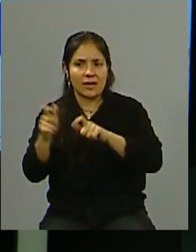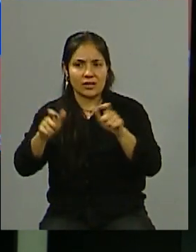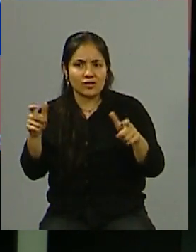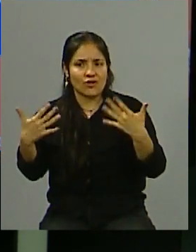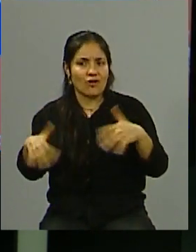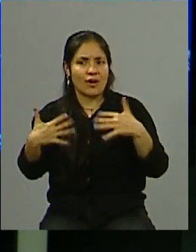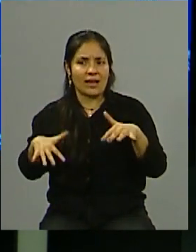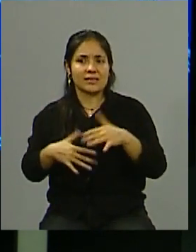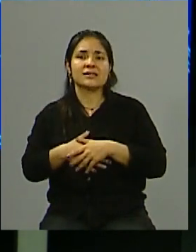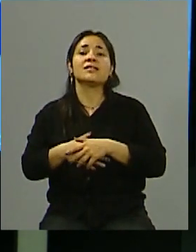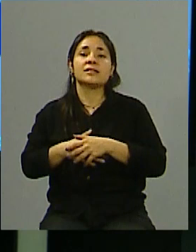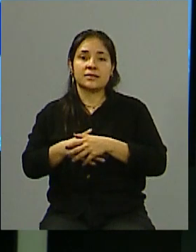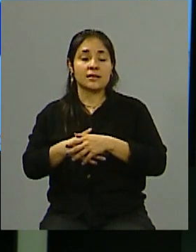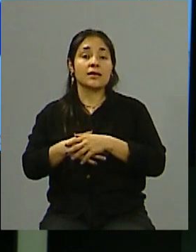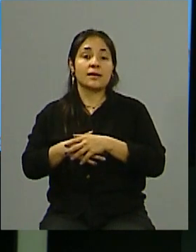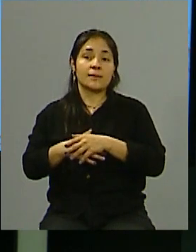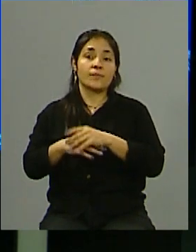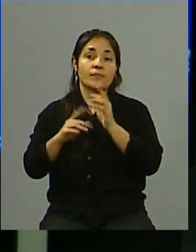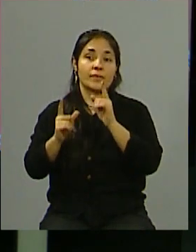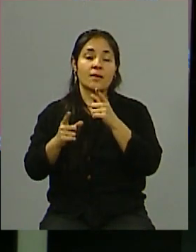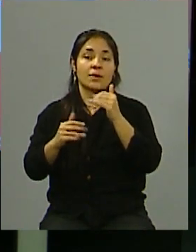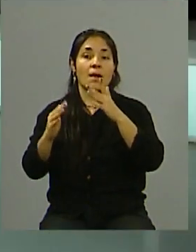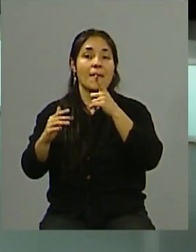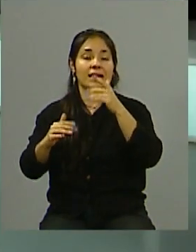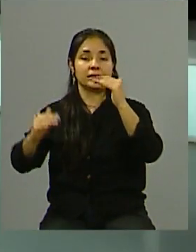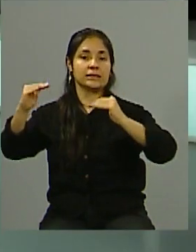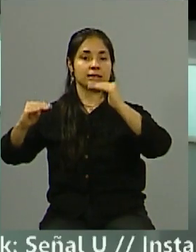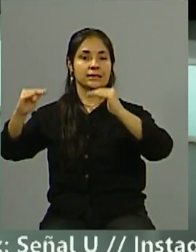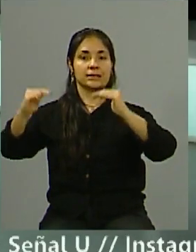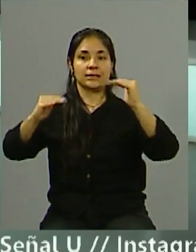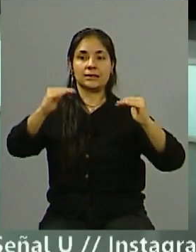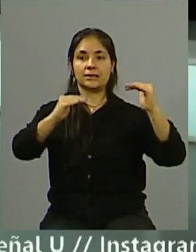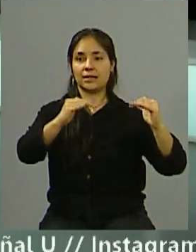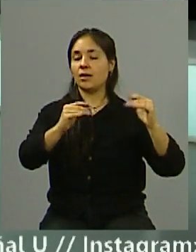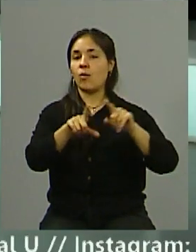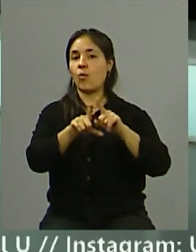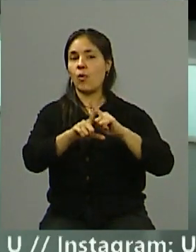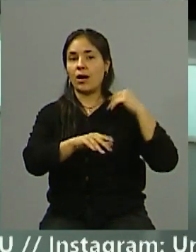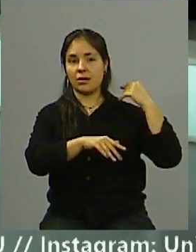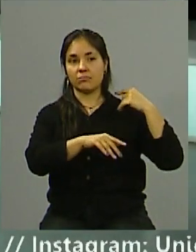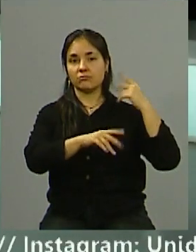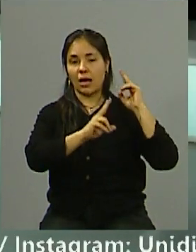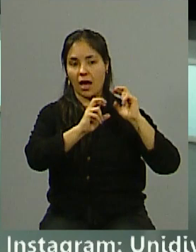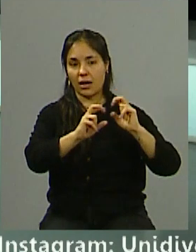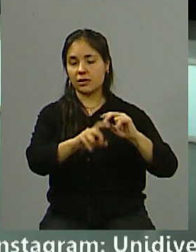más que la elección, sobre todo teniendo en cuenta la paridad que hay, que se sigue sosteniendo en muchísimos estudios,